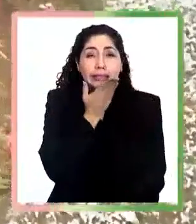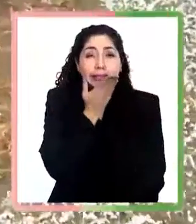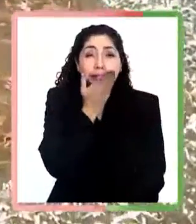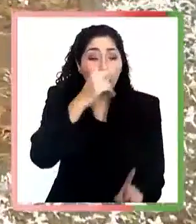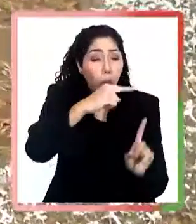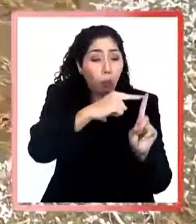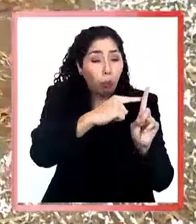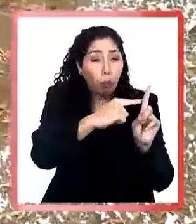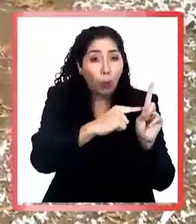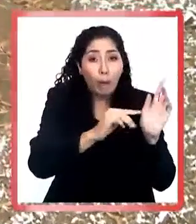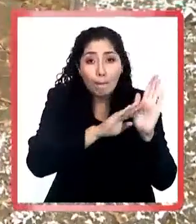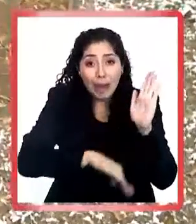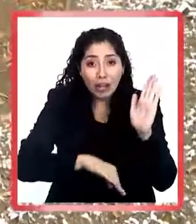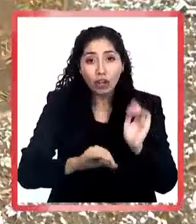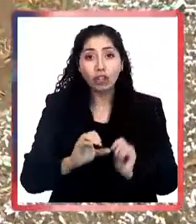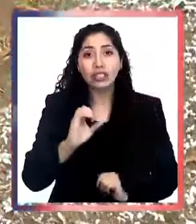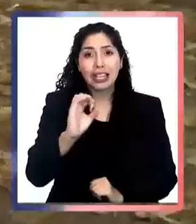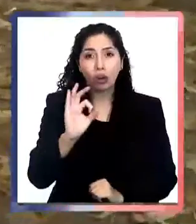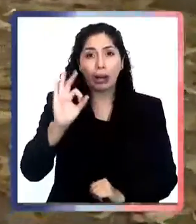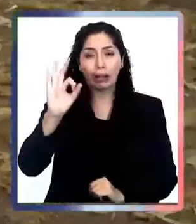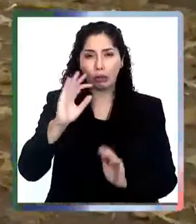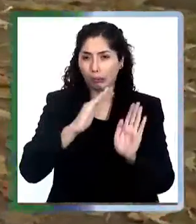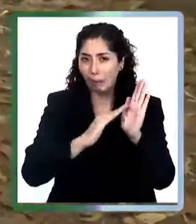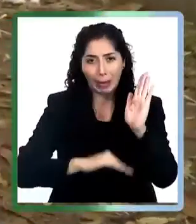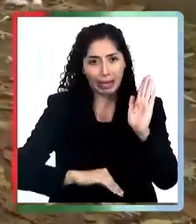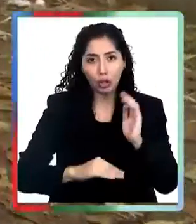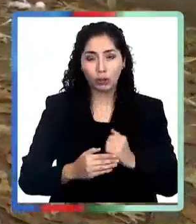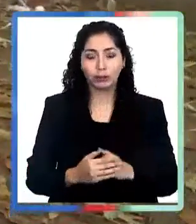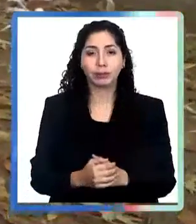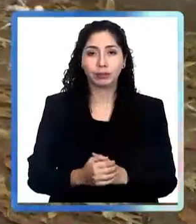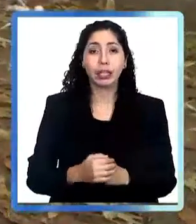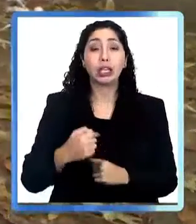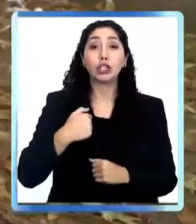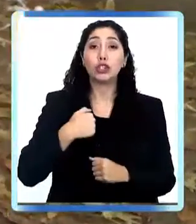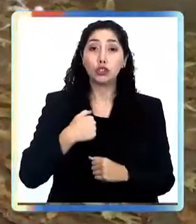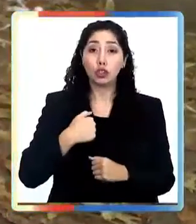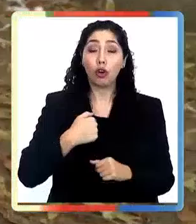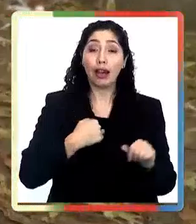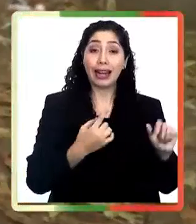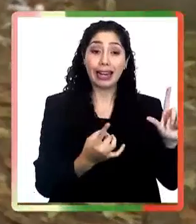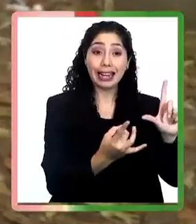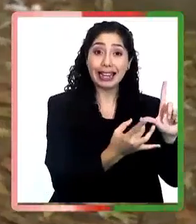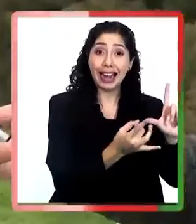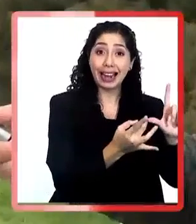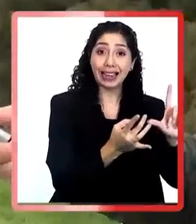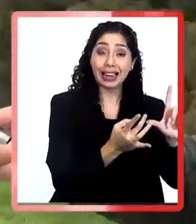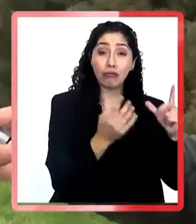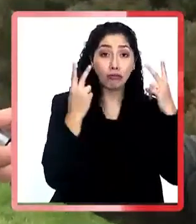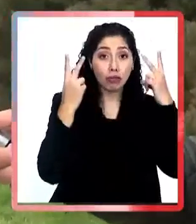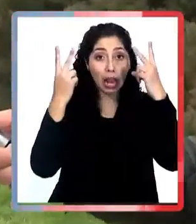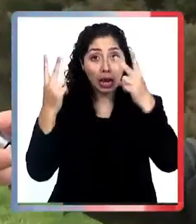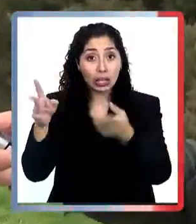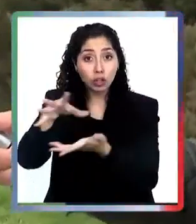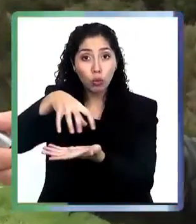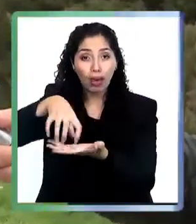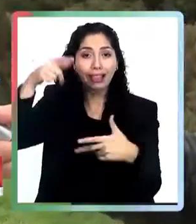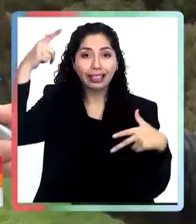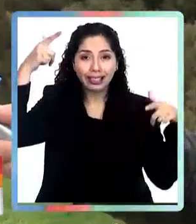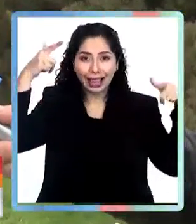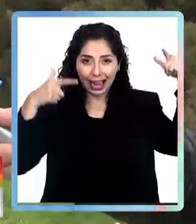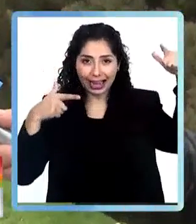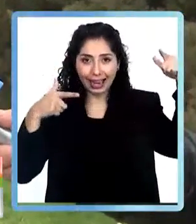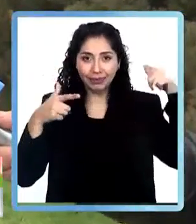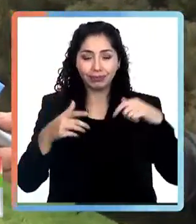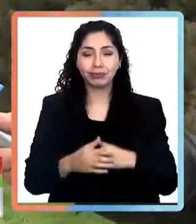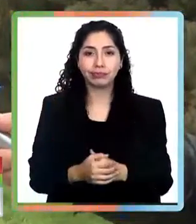por debajo de los cero grados en general yo viajé desde linares hasta tal que hoy día y